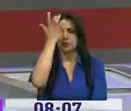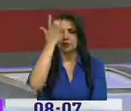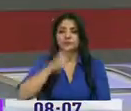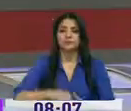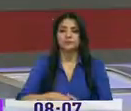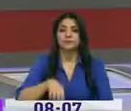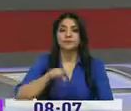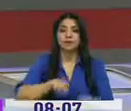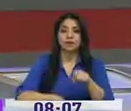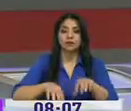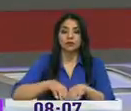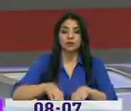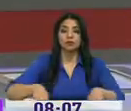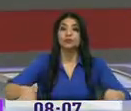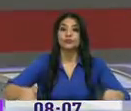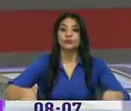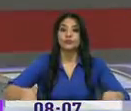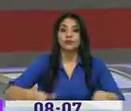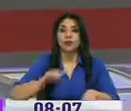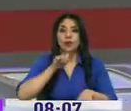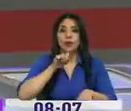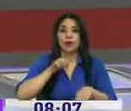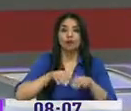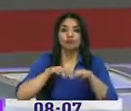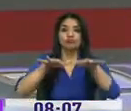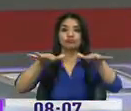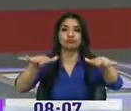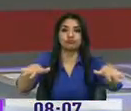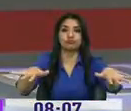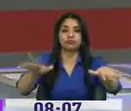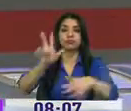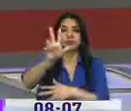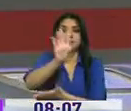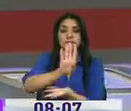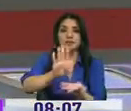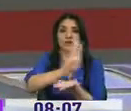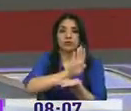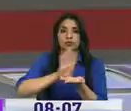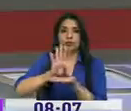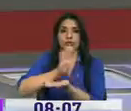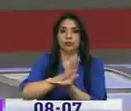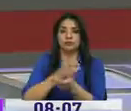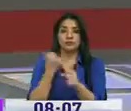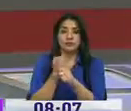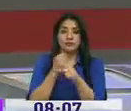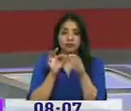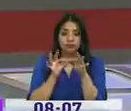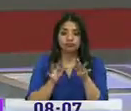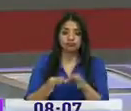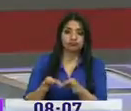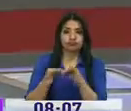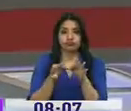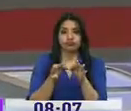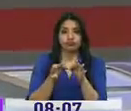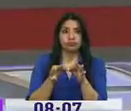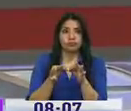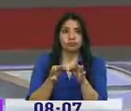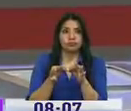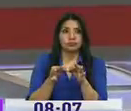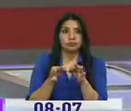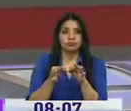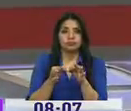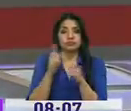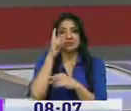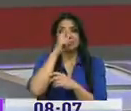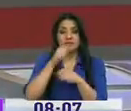daño en la tubería de agua que abastece a estos sectores los trabajos eran manuales porque es